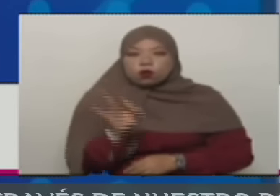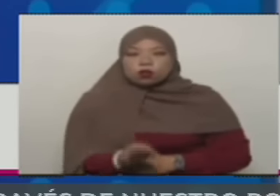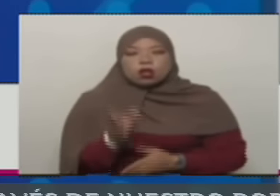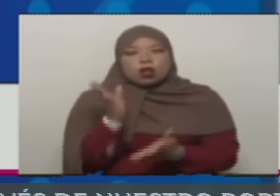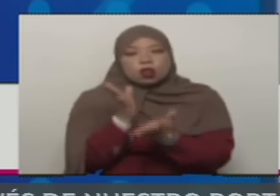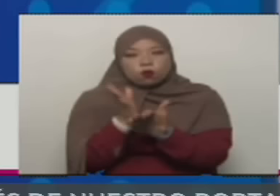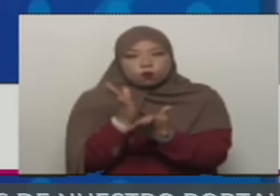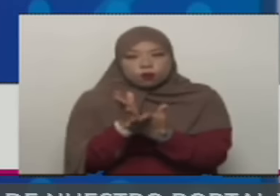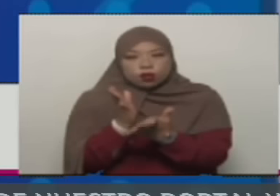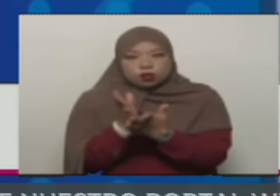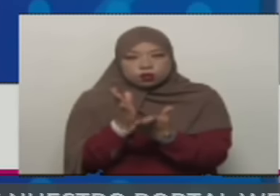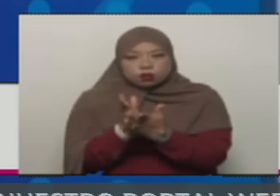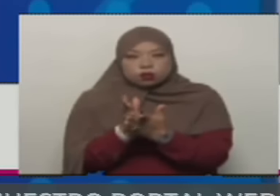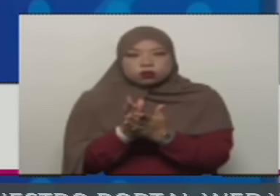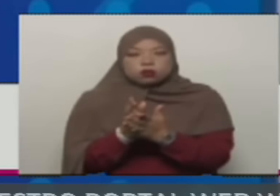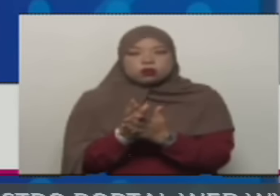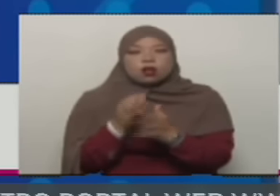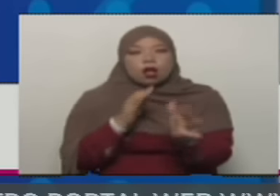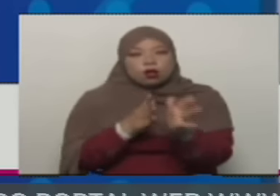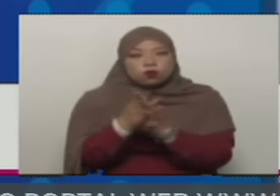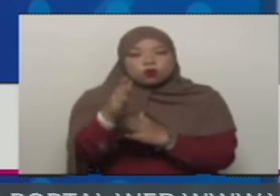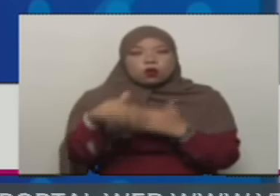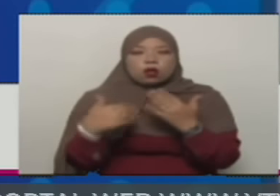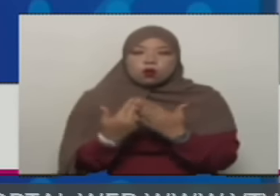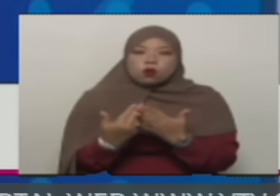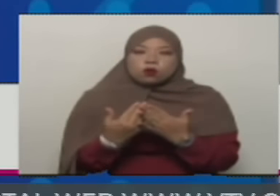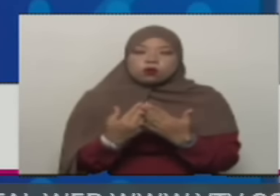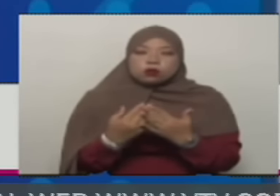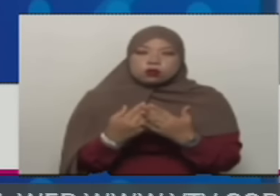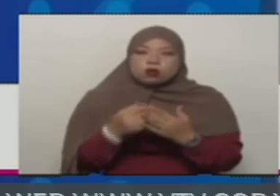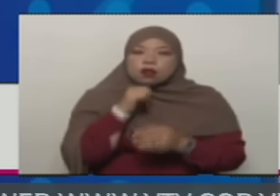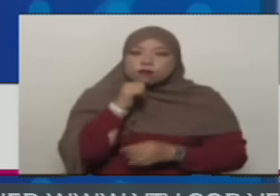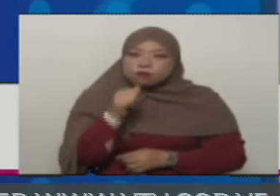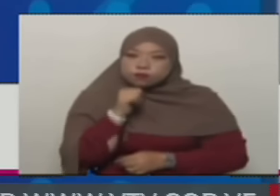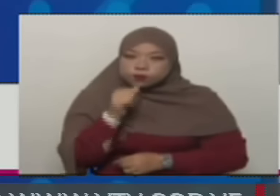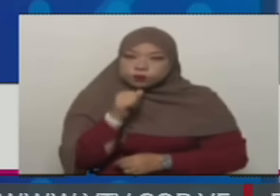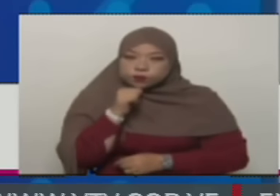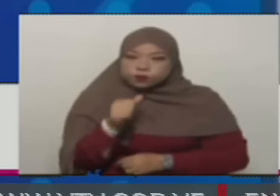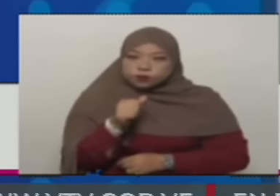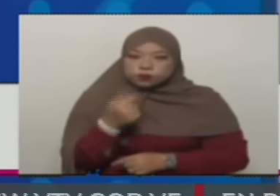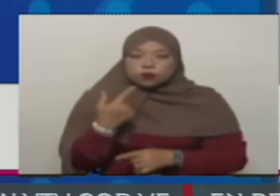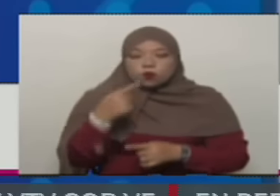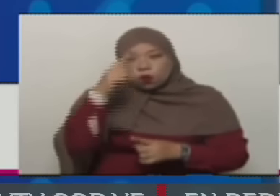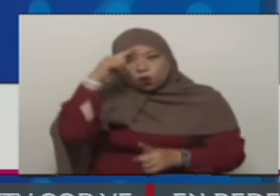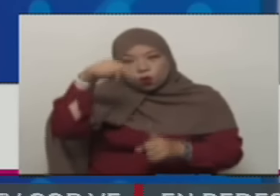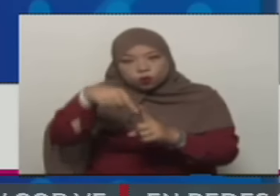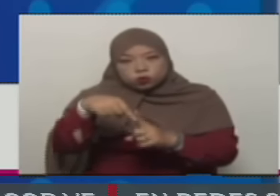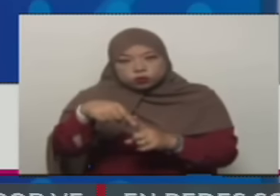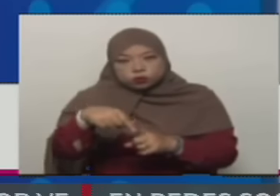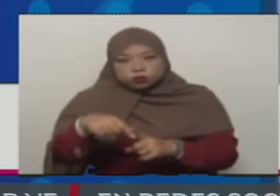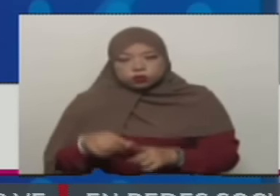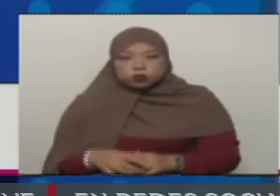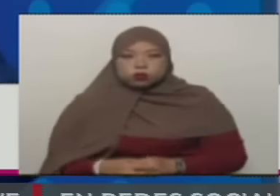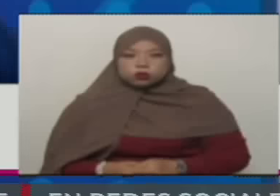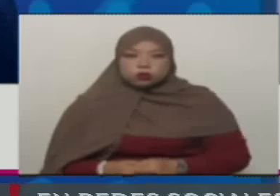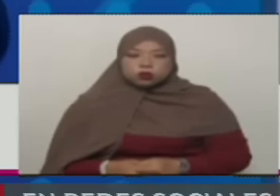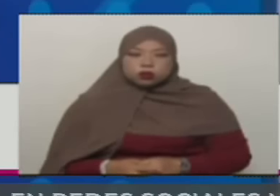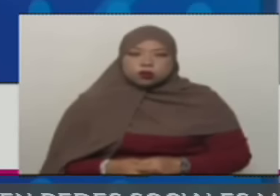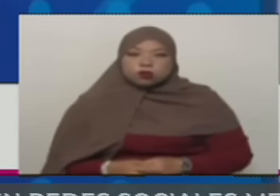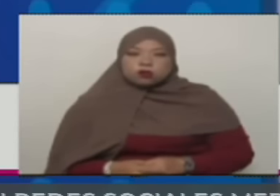escolaridad, se nos tiene que ir el pellejo para lograrlo.